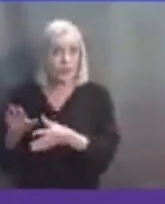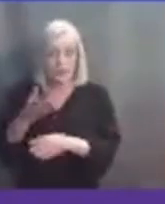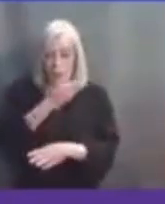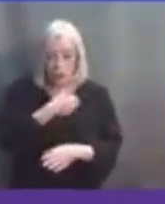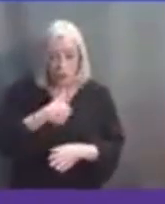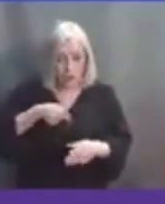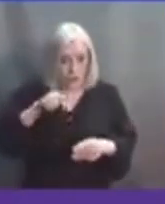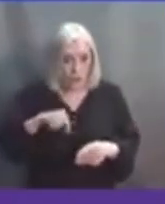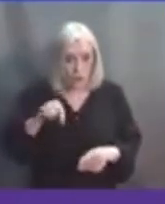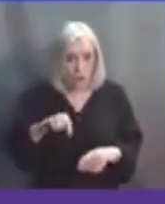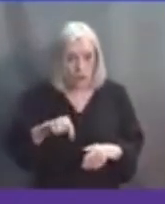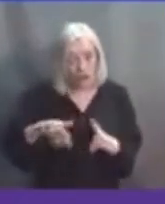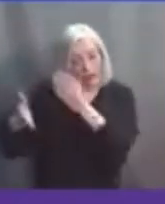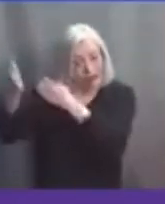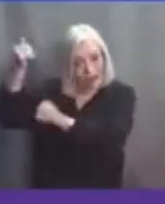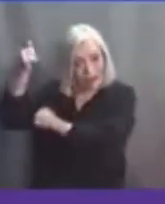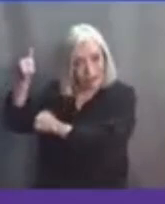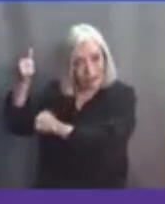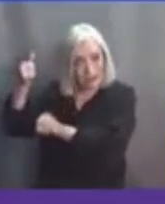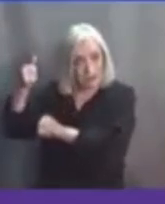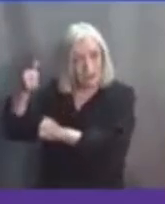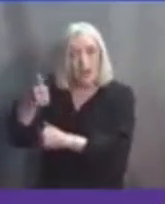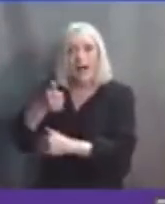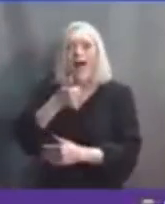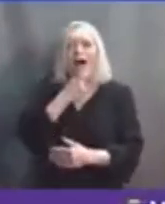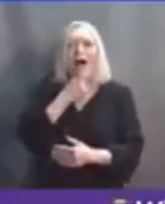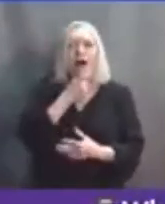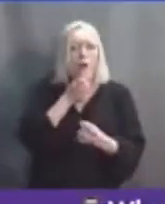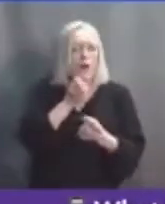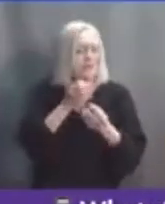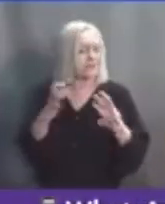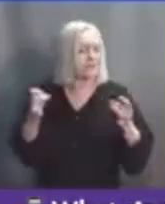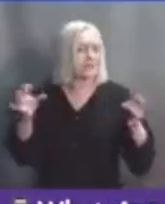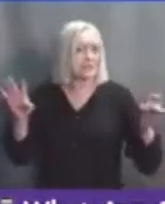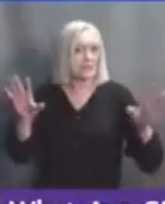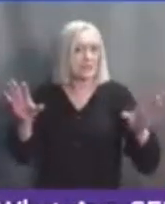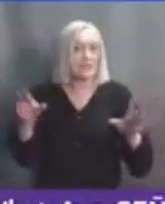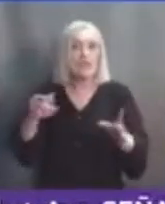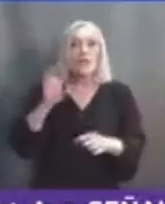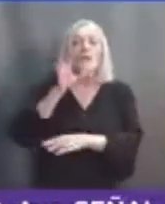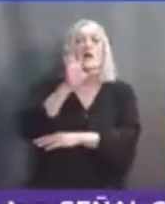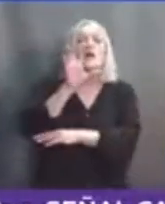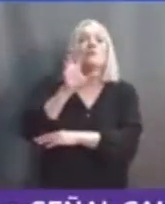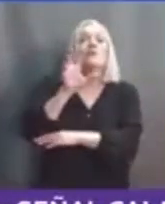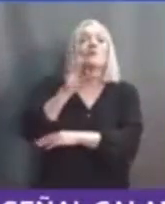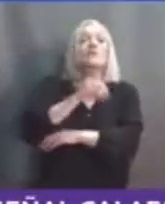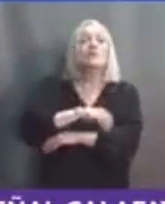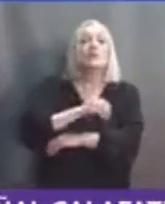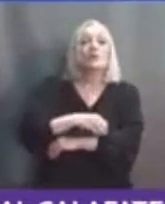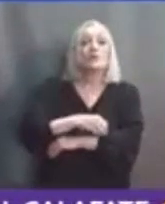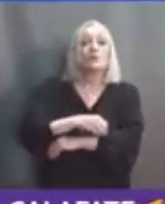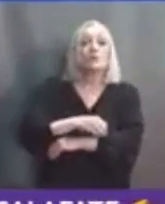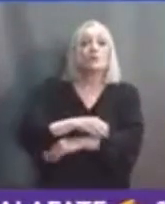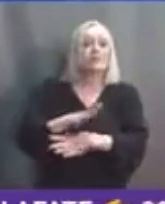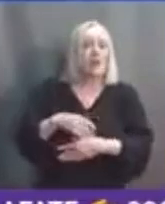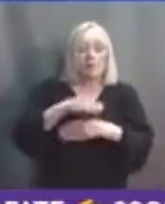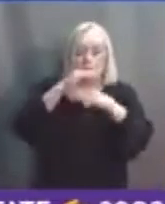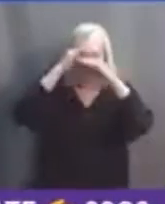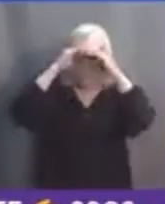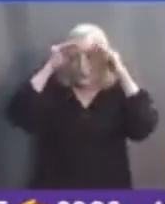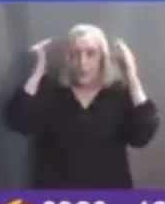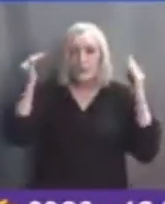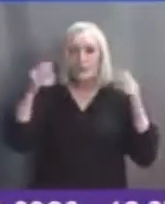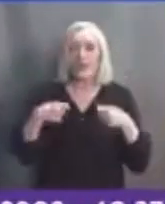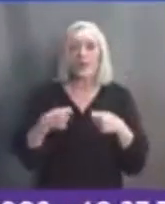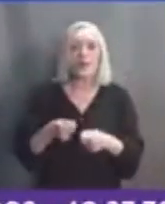gobierno nos dejan aguas envenenadas la provincia está devastada es